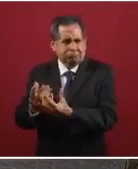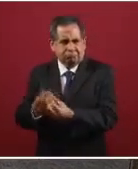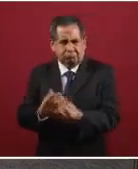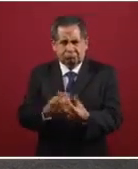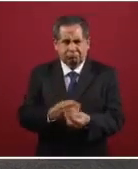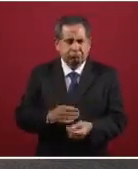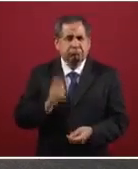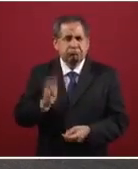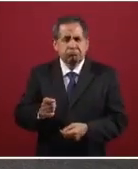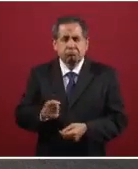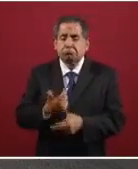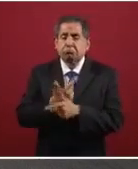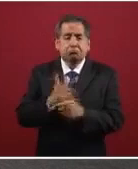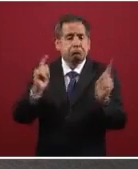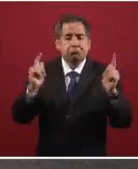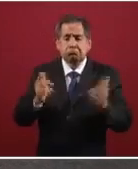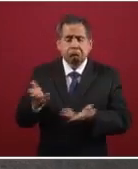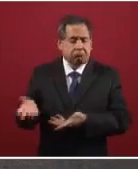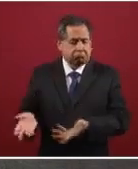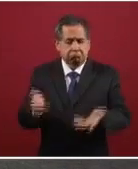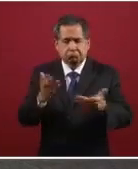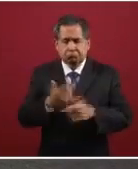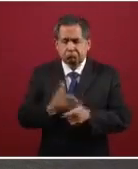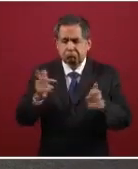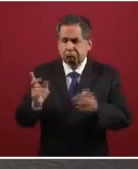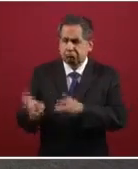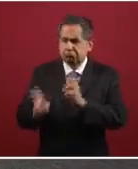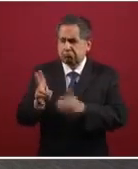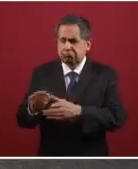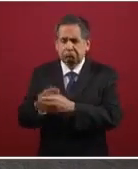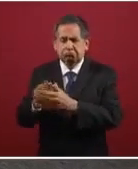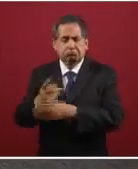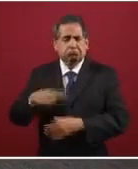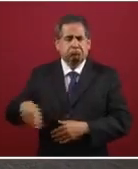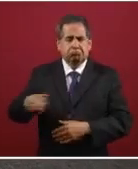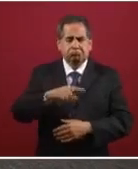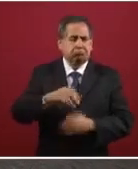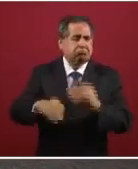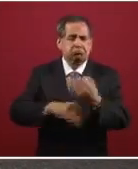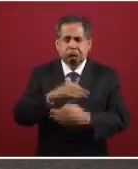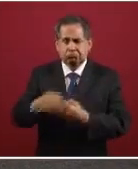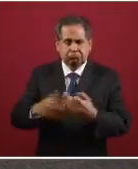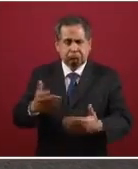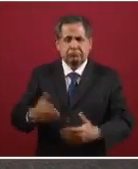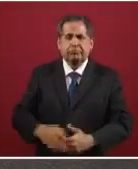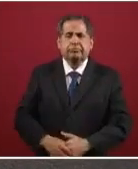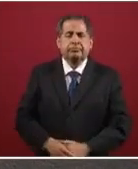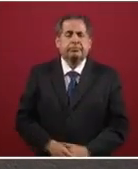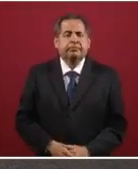hay libertad para platicar con todos.